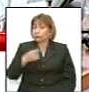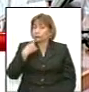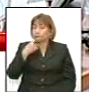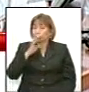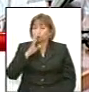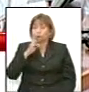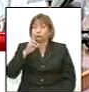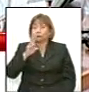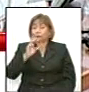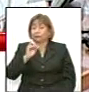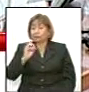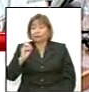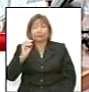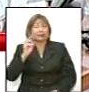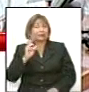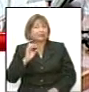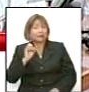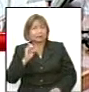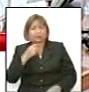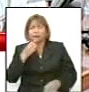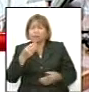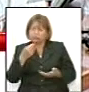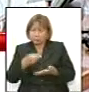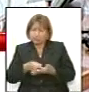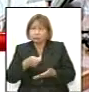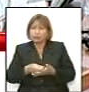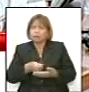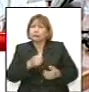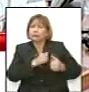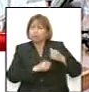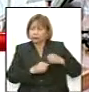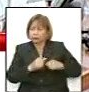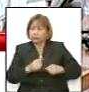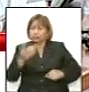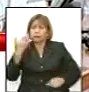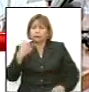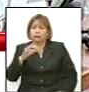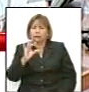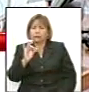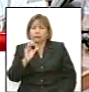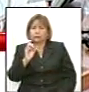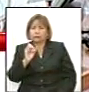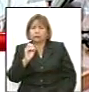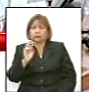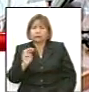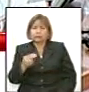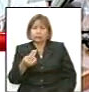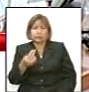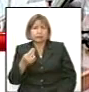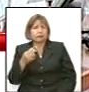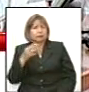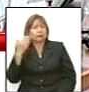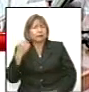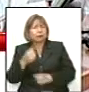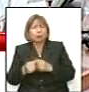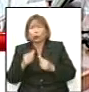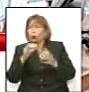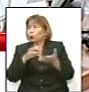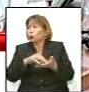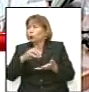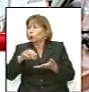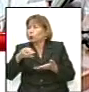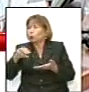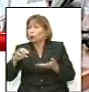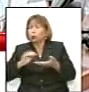bicentenario que repare a las víctimas que sufrieron la violencia en los años 80 al 2000. Los distritos y las comunidades impactadas